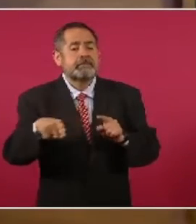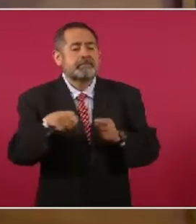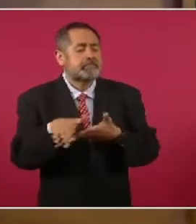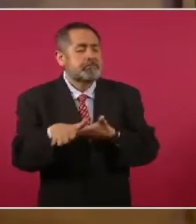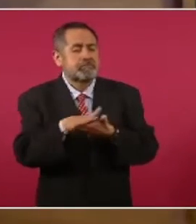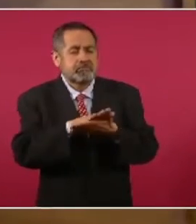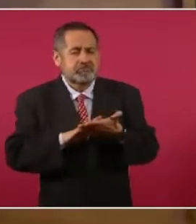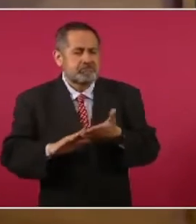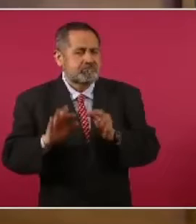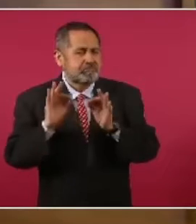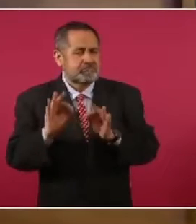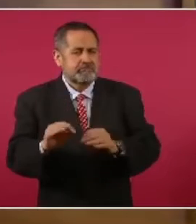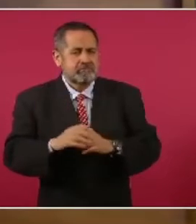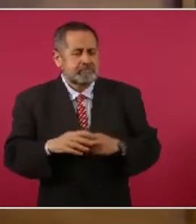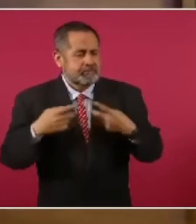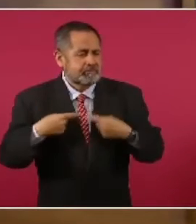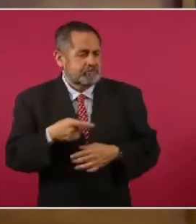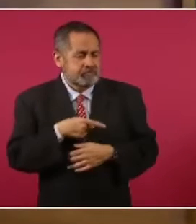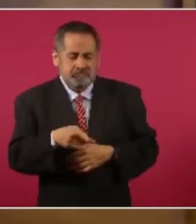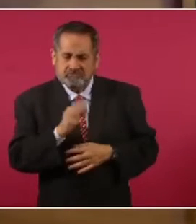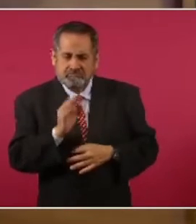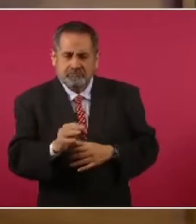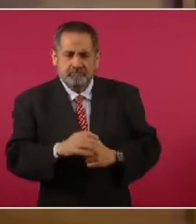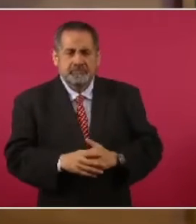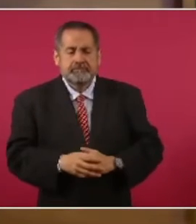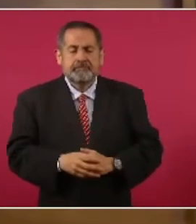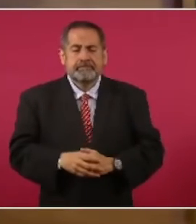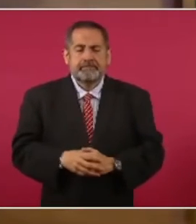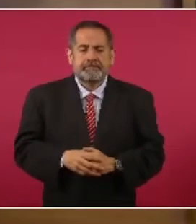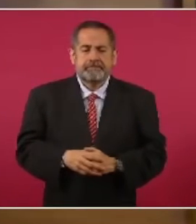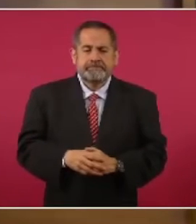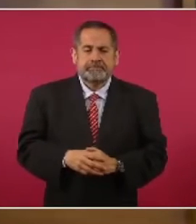humilde, la gente pobre.